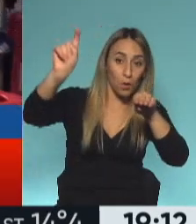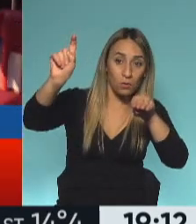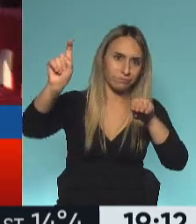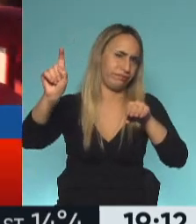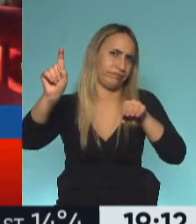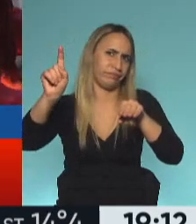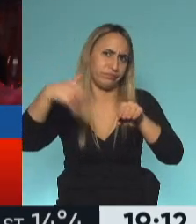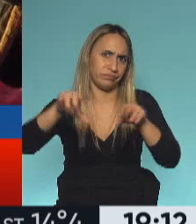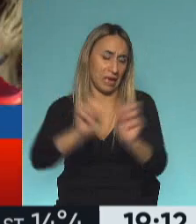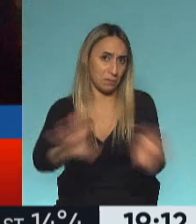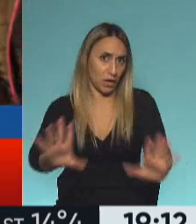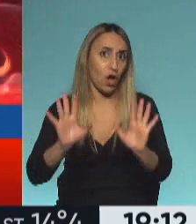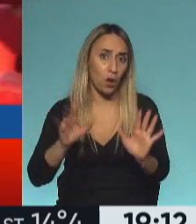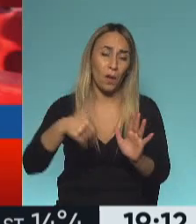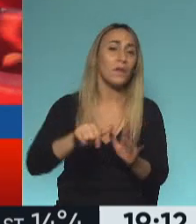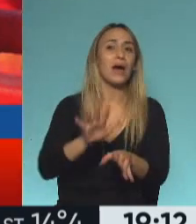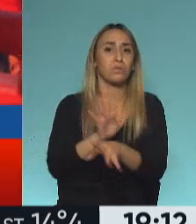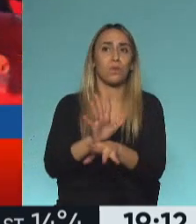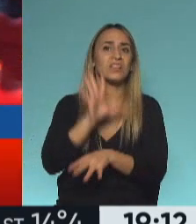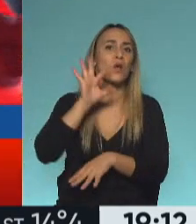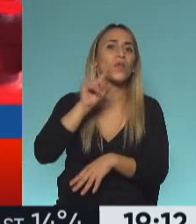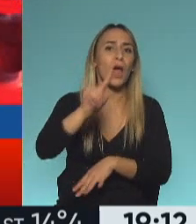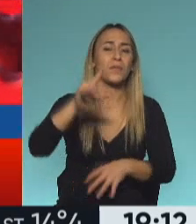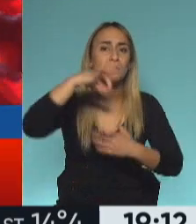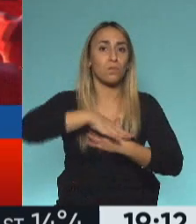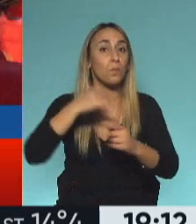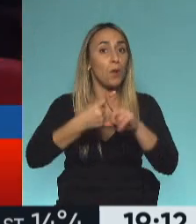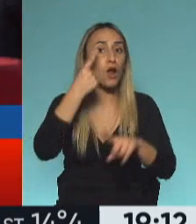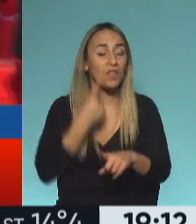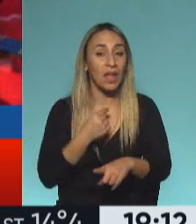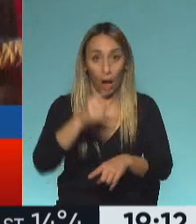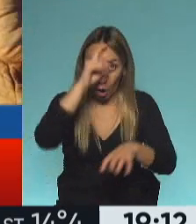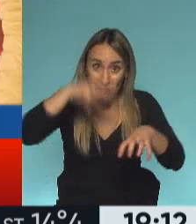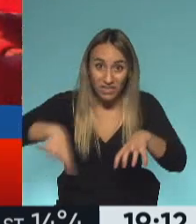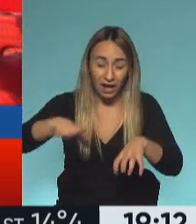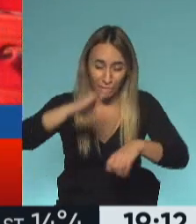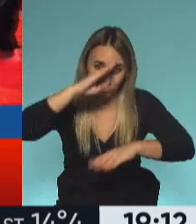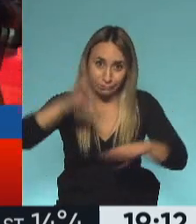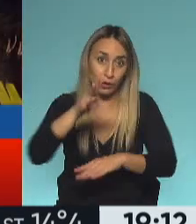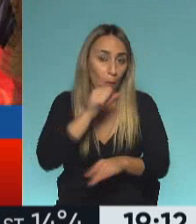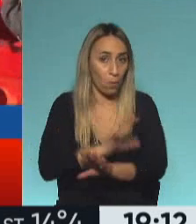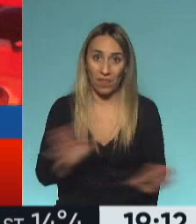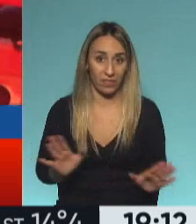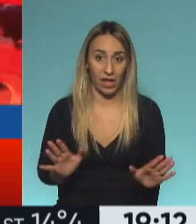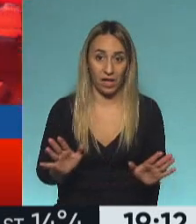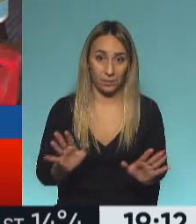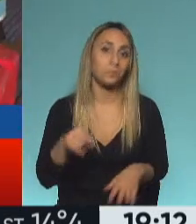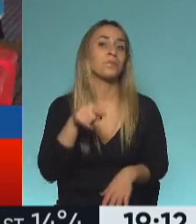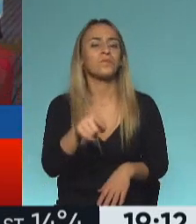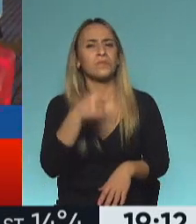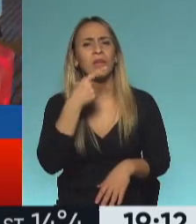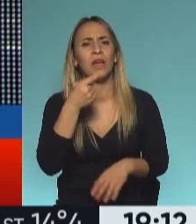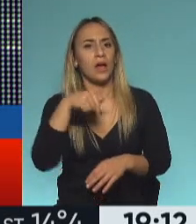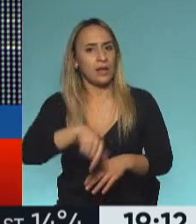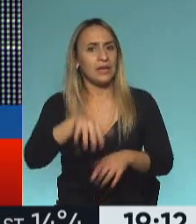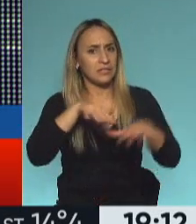a tener serios problemas, vamos a llegar a 50.000 casos por día, y eso no lo va a bancar el sistema de salud. Doctor, el estado es crítico. Lo que